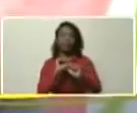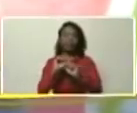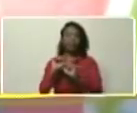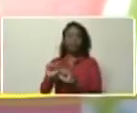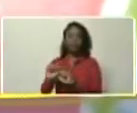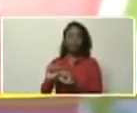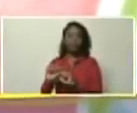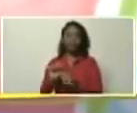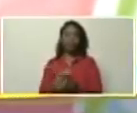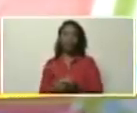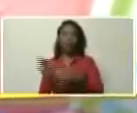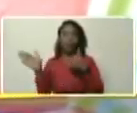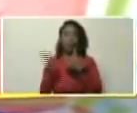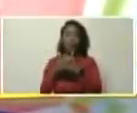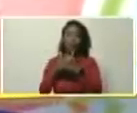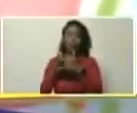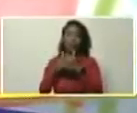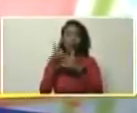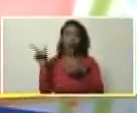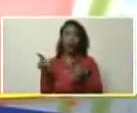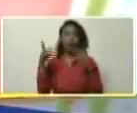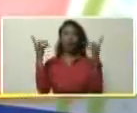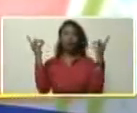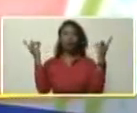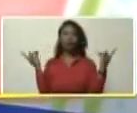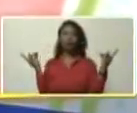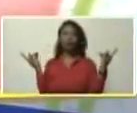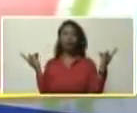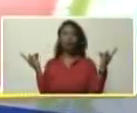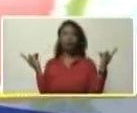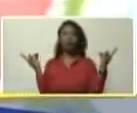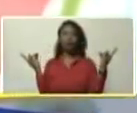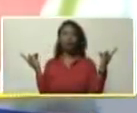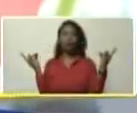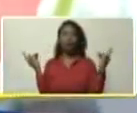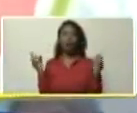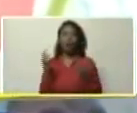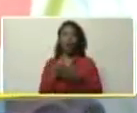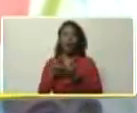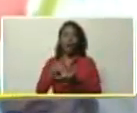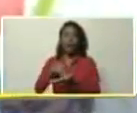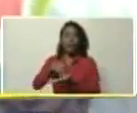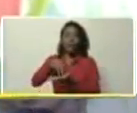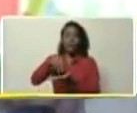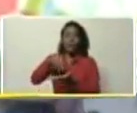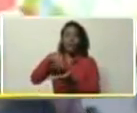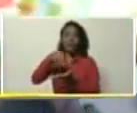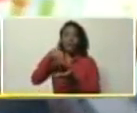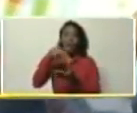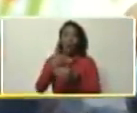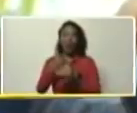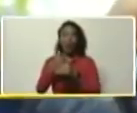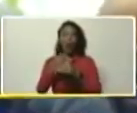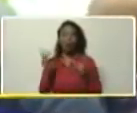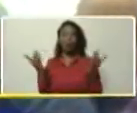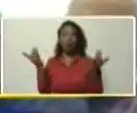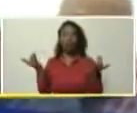que cuando cerraban la puerta él meditaba y se elevaba sobre el suelo, sobre la cama,